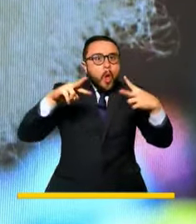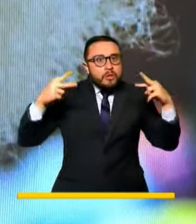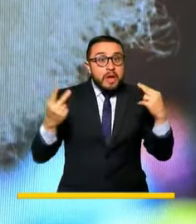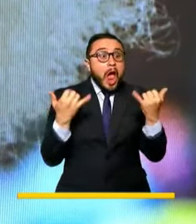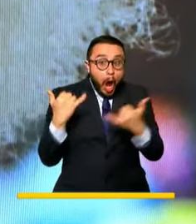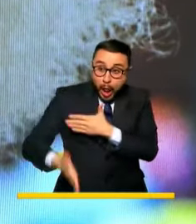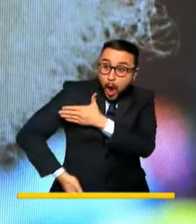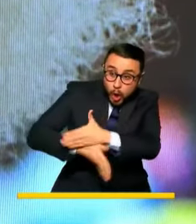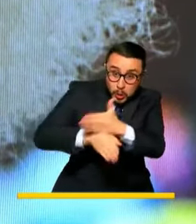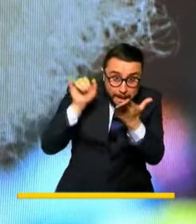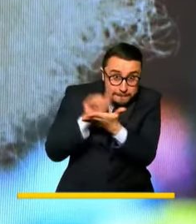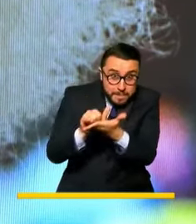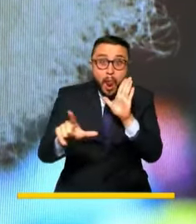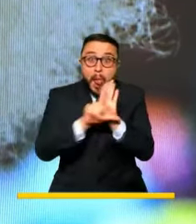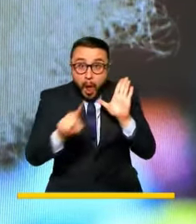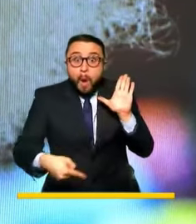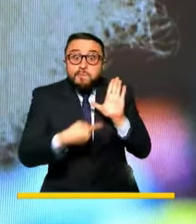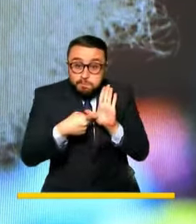como están,